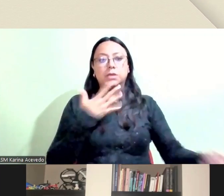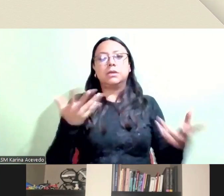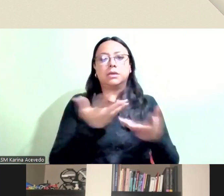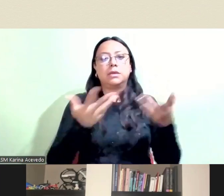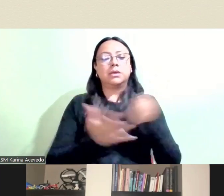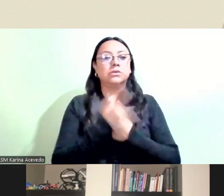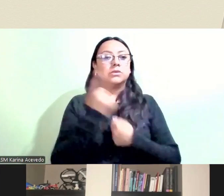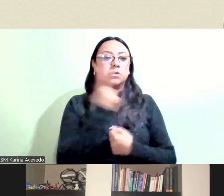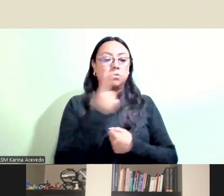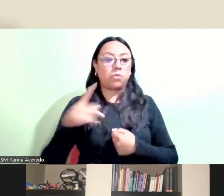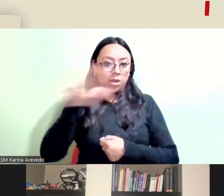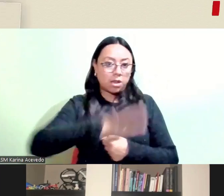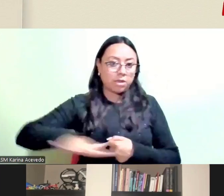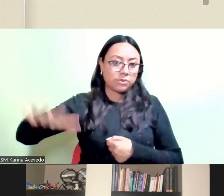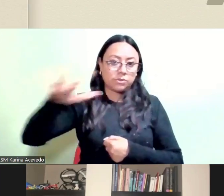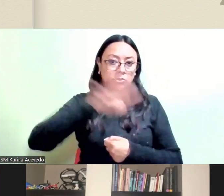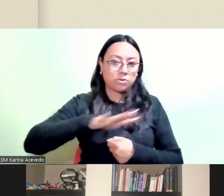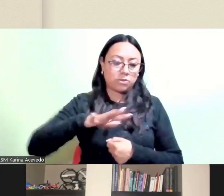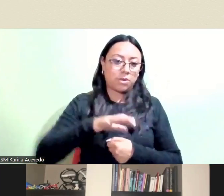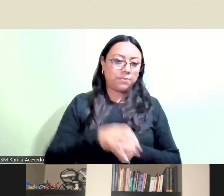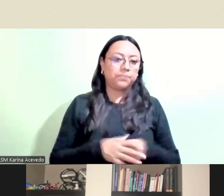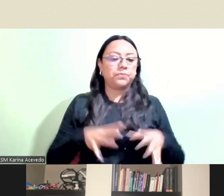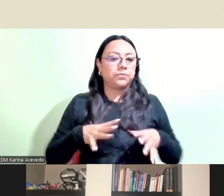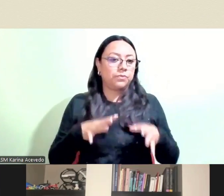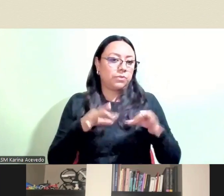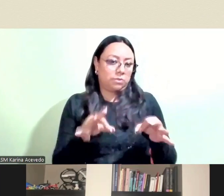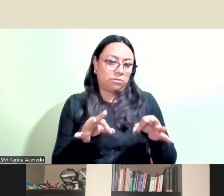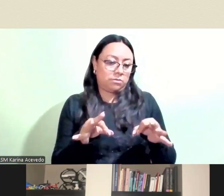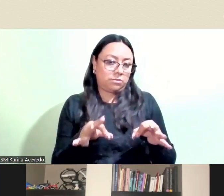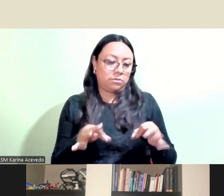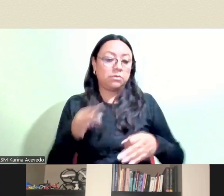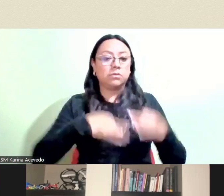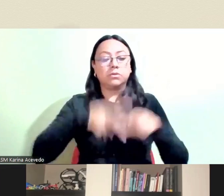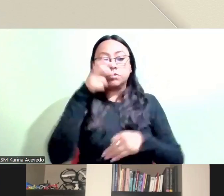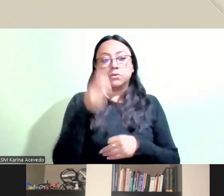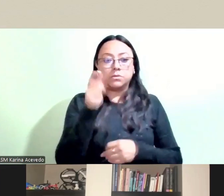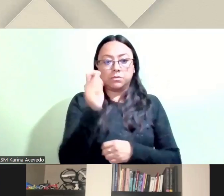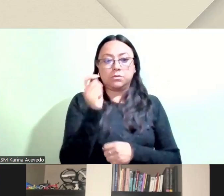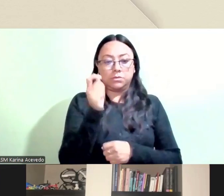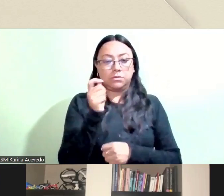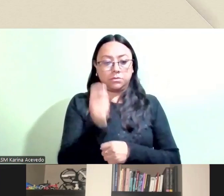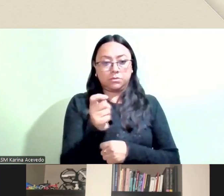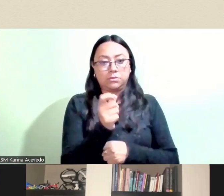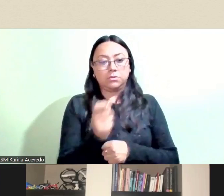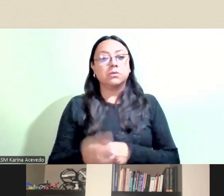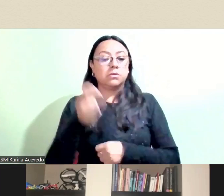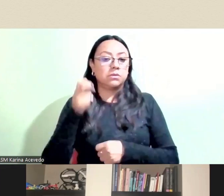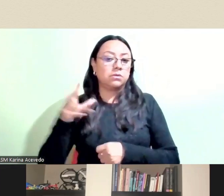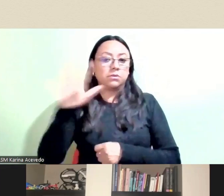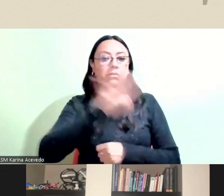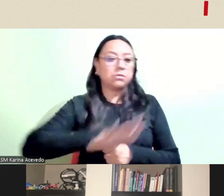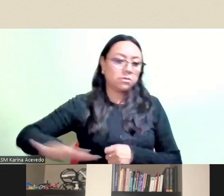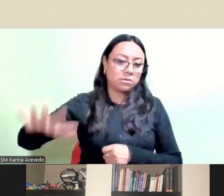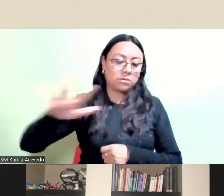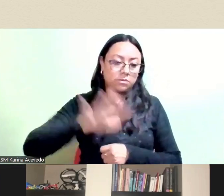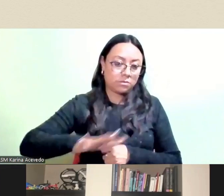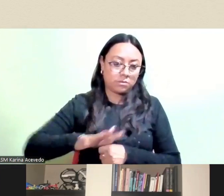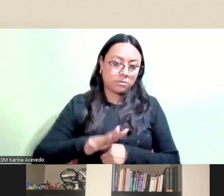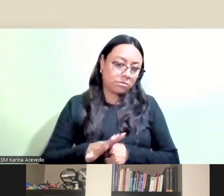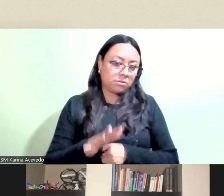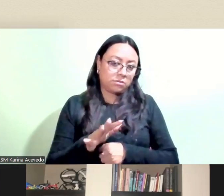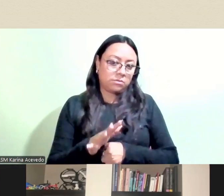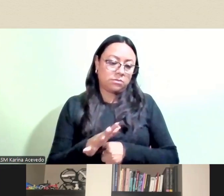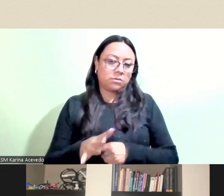de la zonificación original. Esto es, establece que la zonificación con las que se asignó